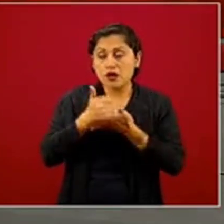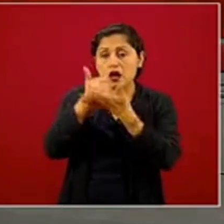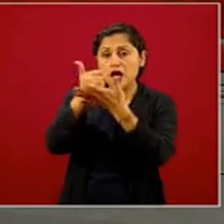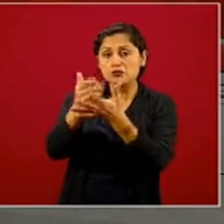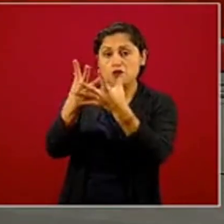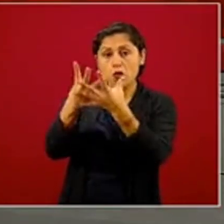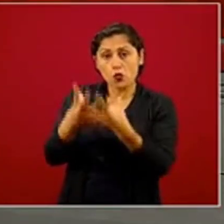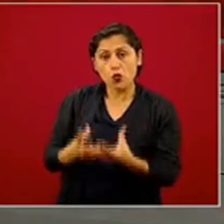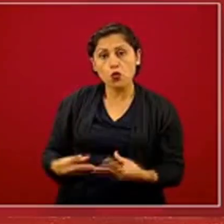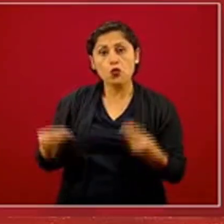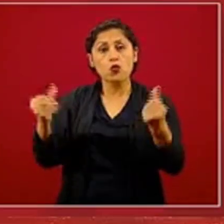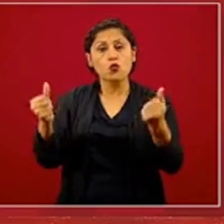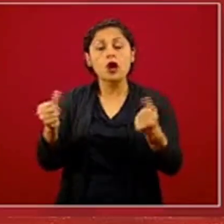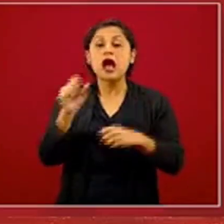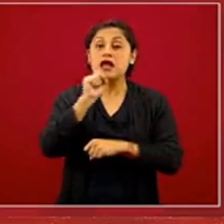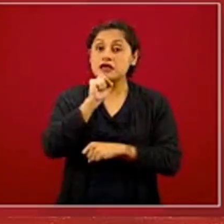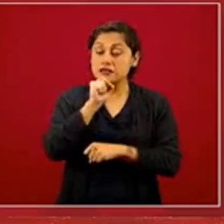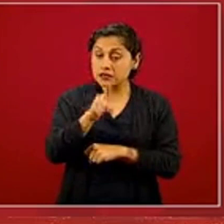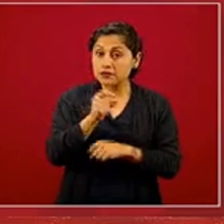pueden ayudar a